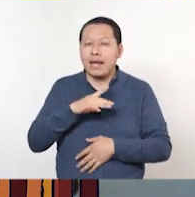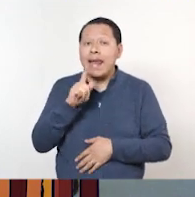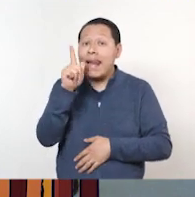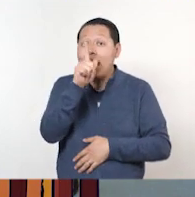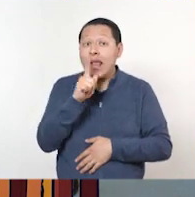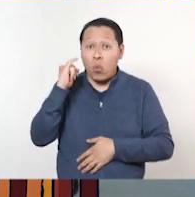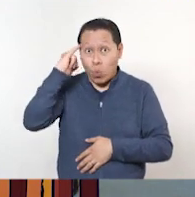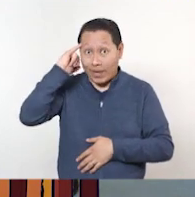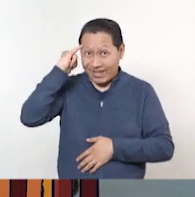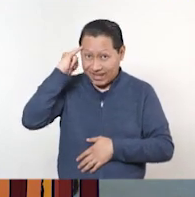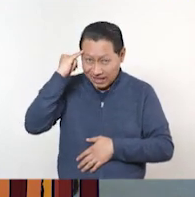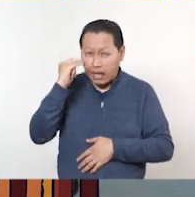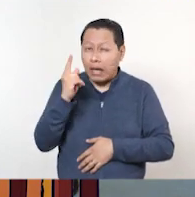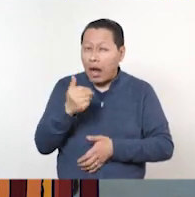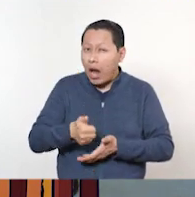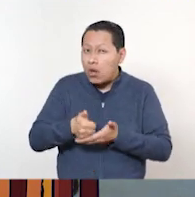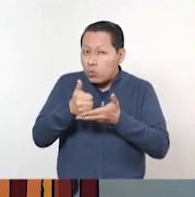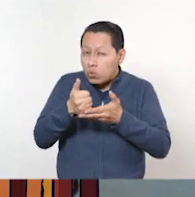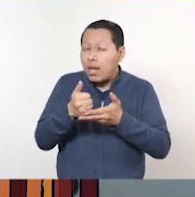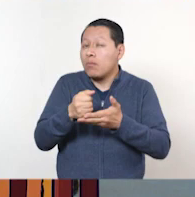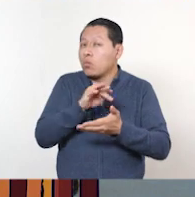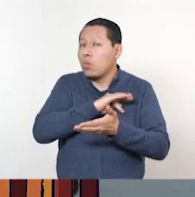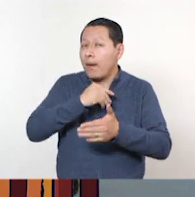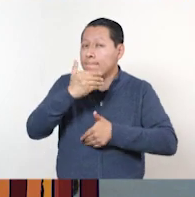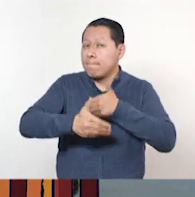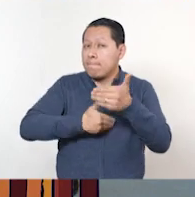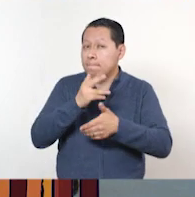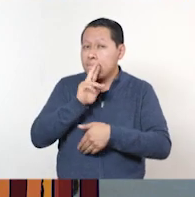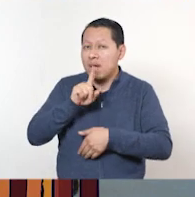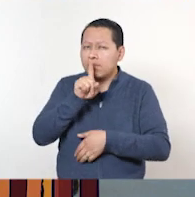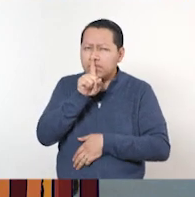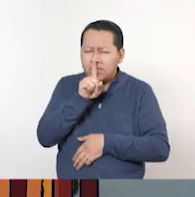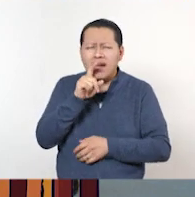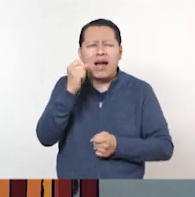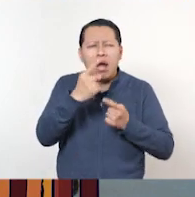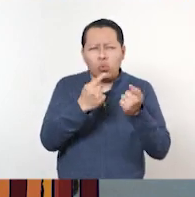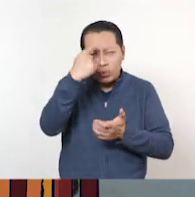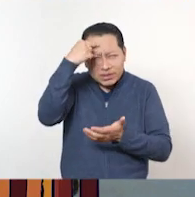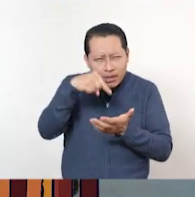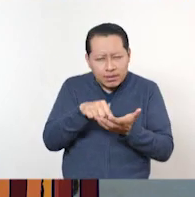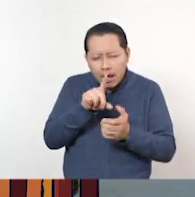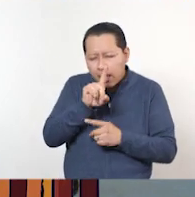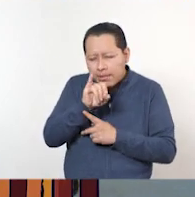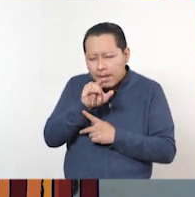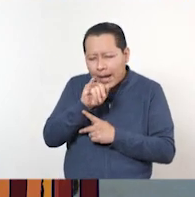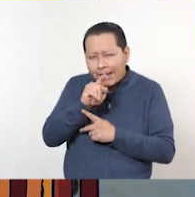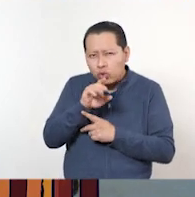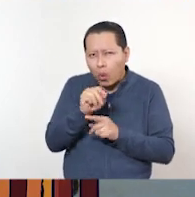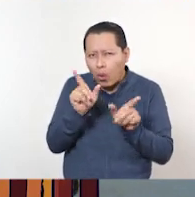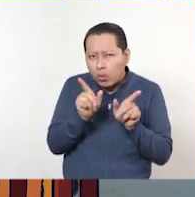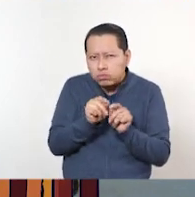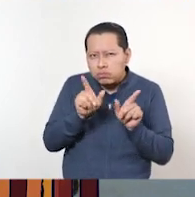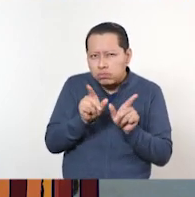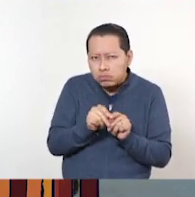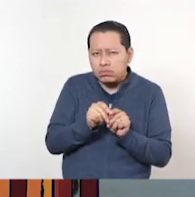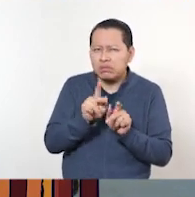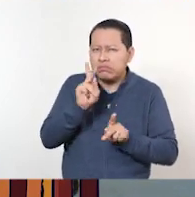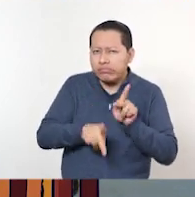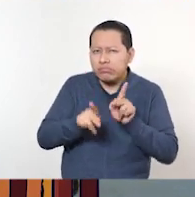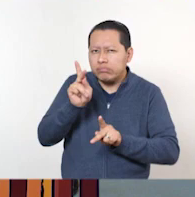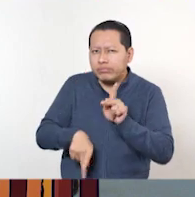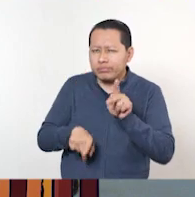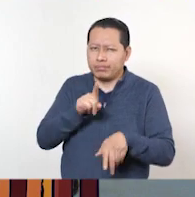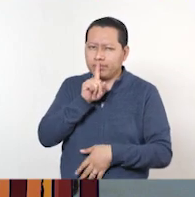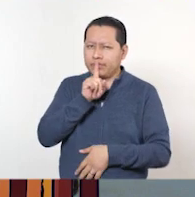indígenas, término que no ha ayudado mucho a su desarrollo. Algunas personas creen que son dialectos, en su versión de lenguas